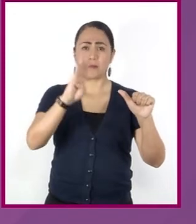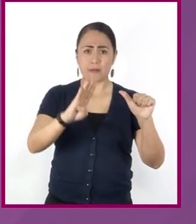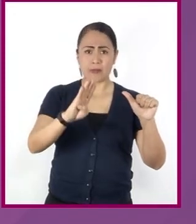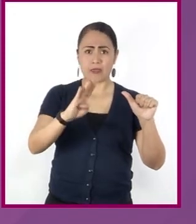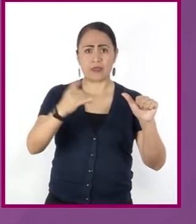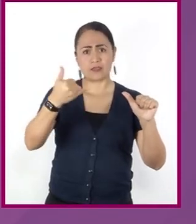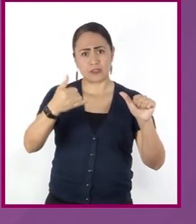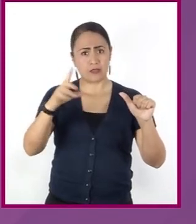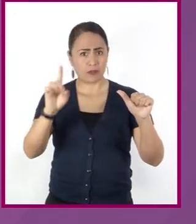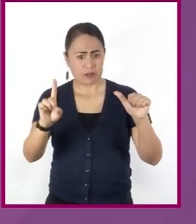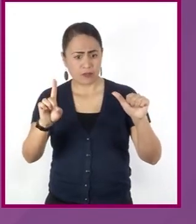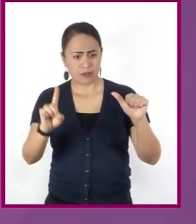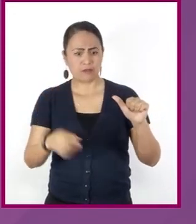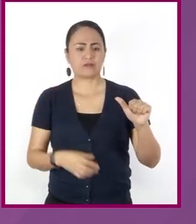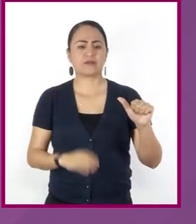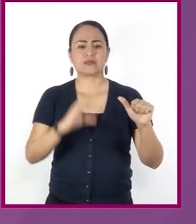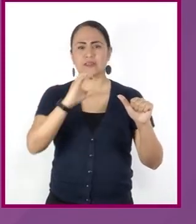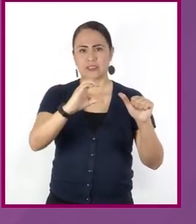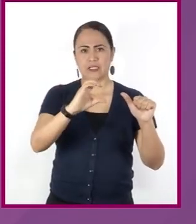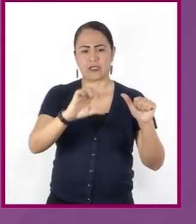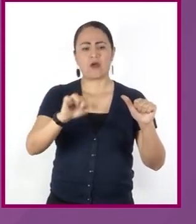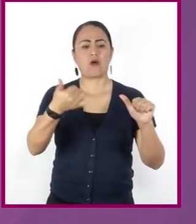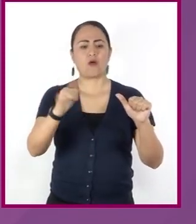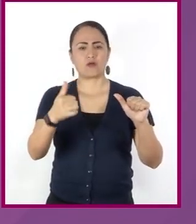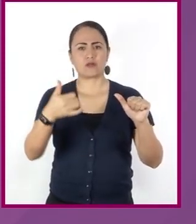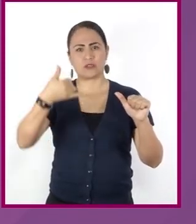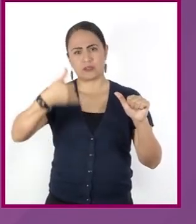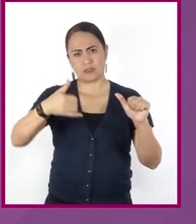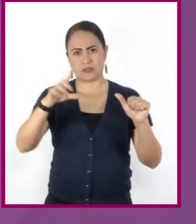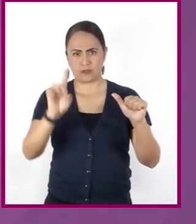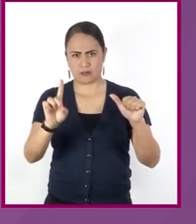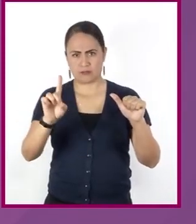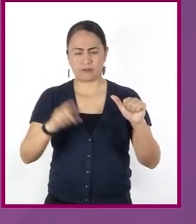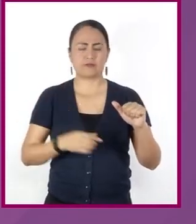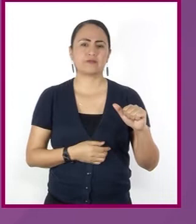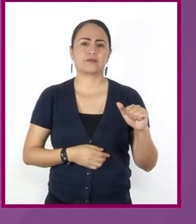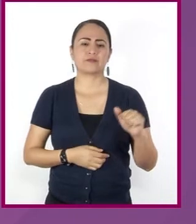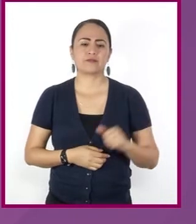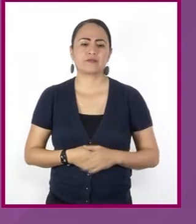10 yardas. Inciso C, 11 yardas.